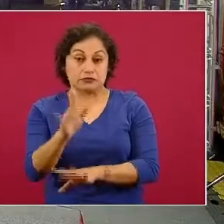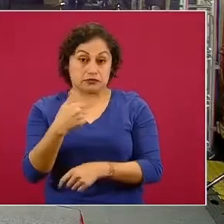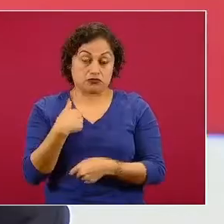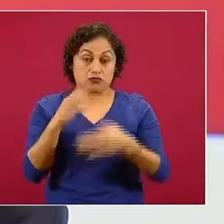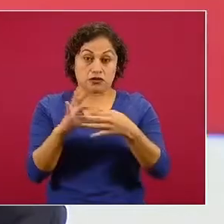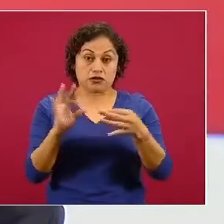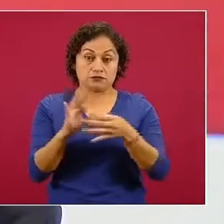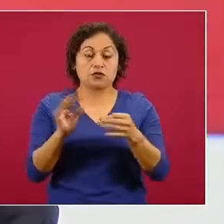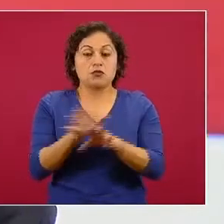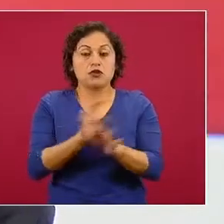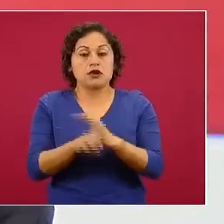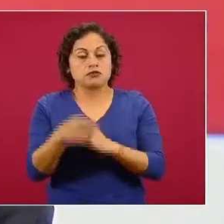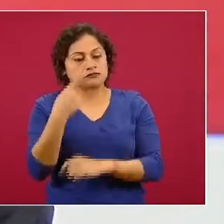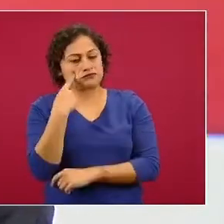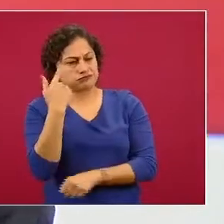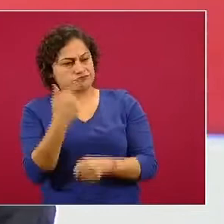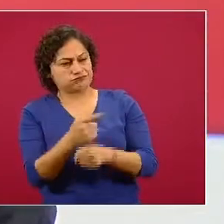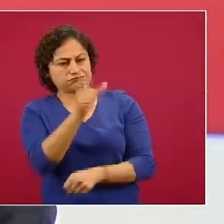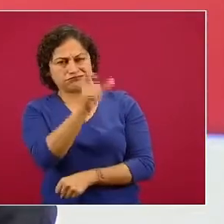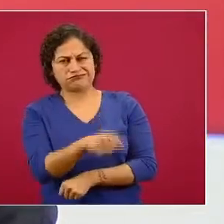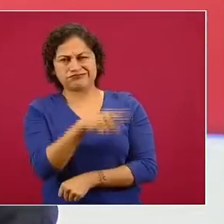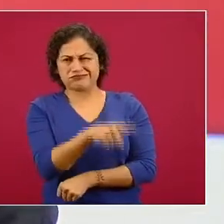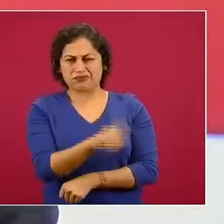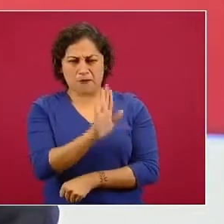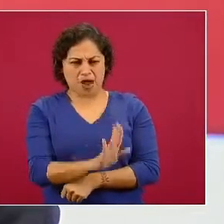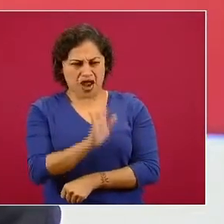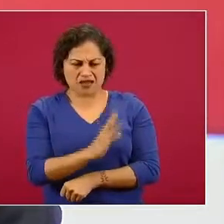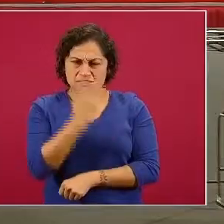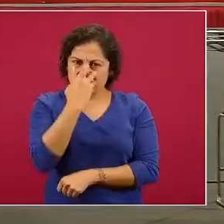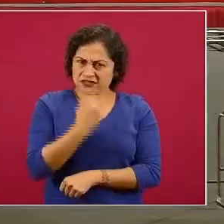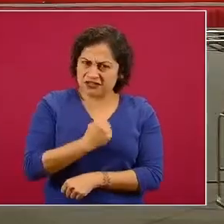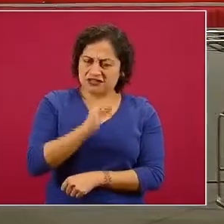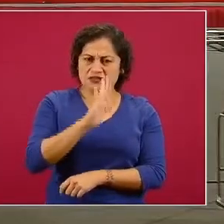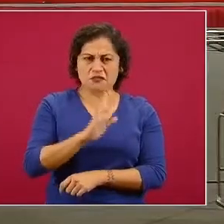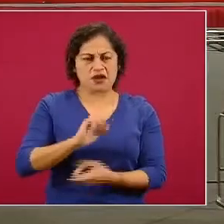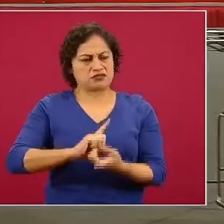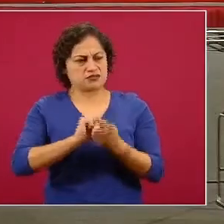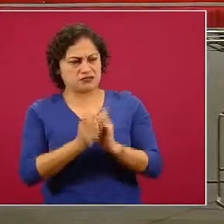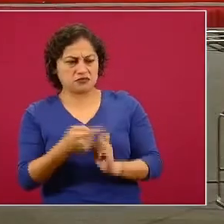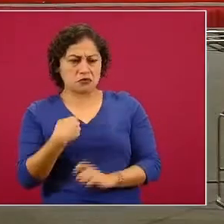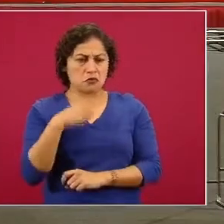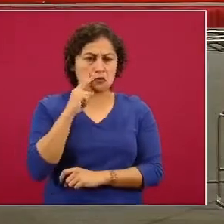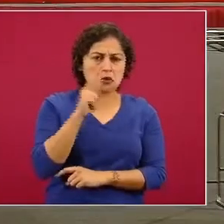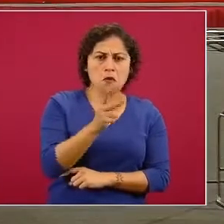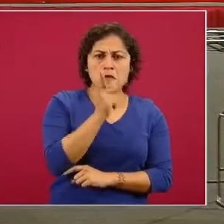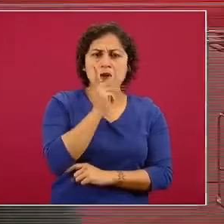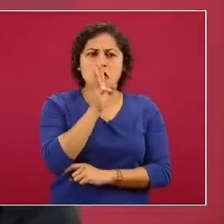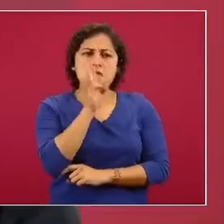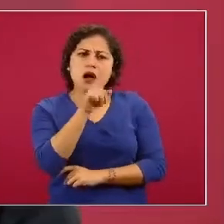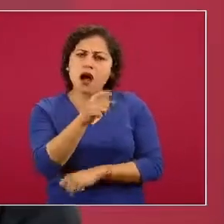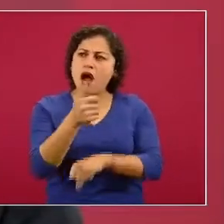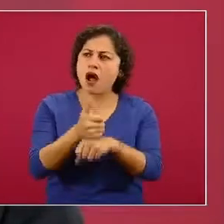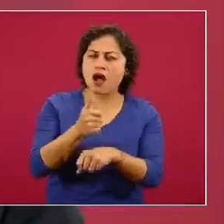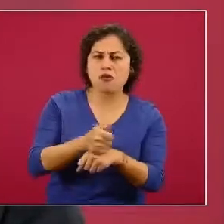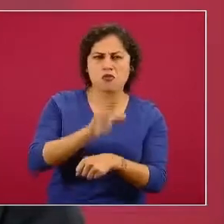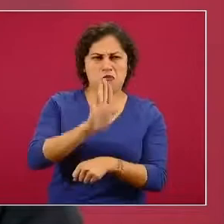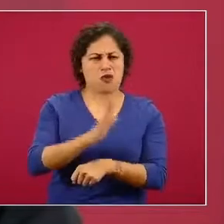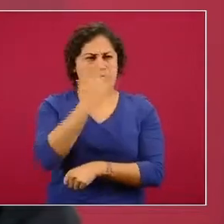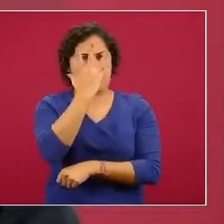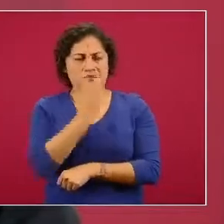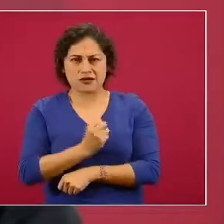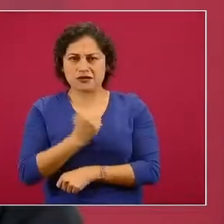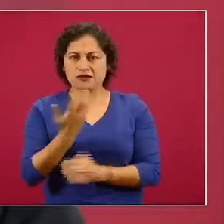veo a mi familiar, o veo a mi hijo deprimido, o veo a mi pareja, a mis papás, a mis abuelos, pero ¿qué es exactamente